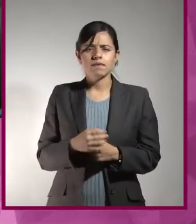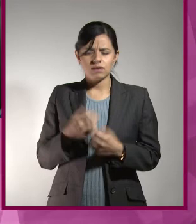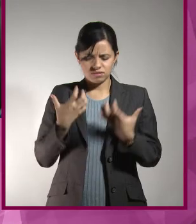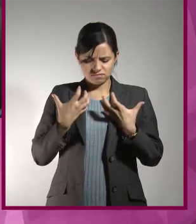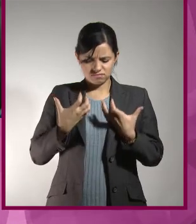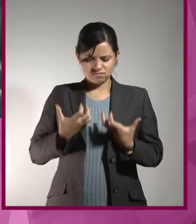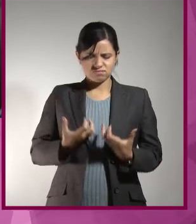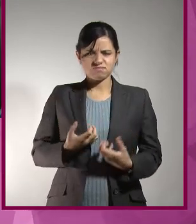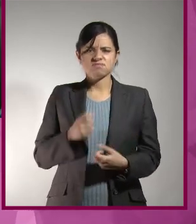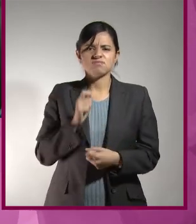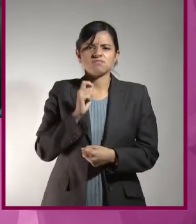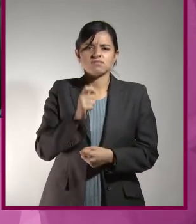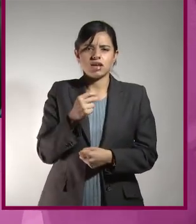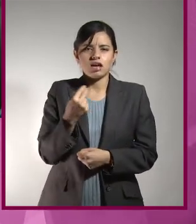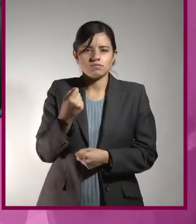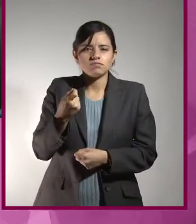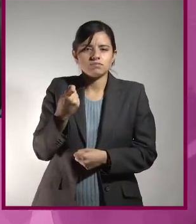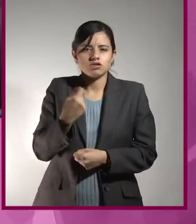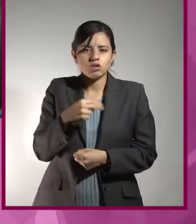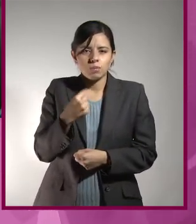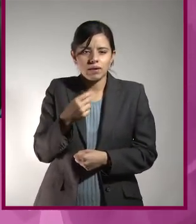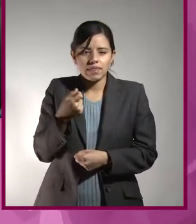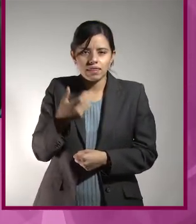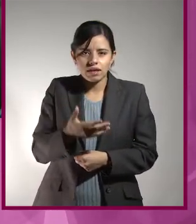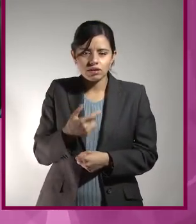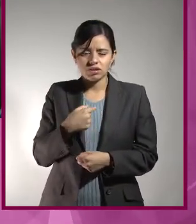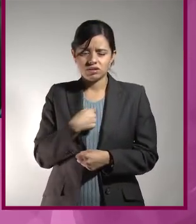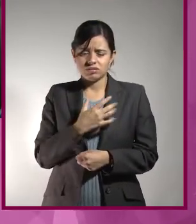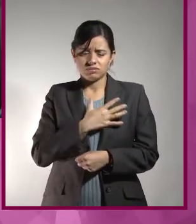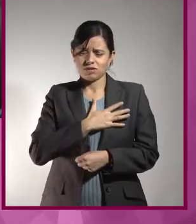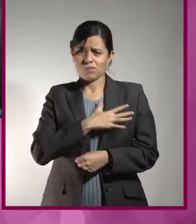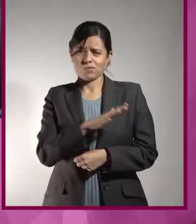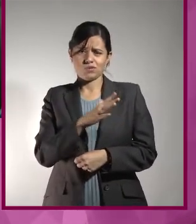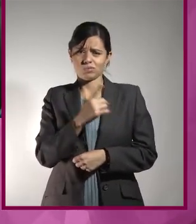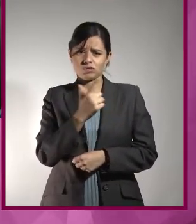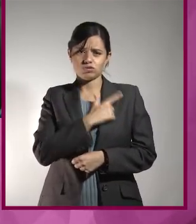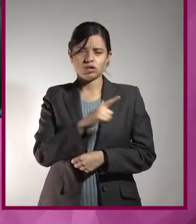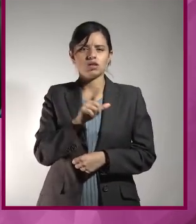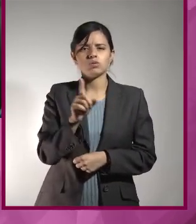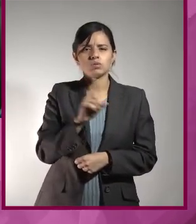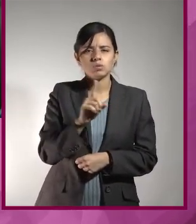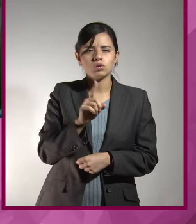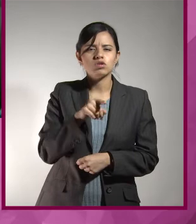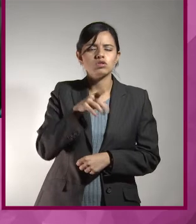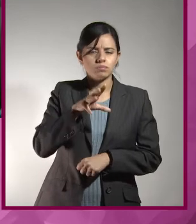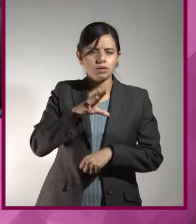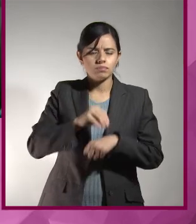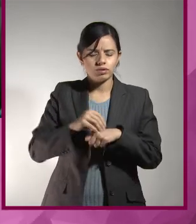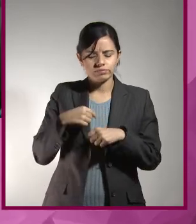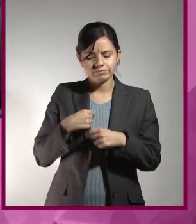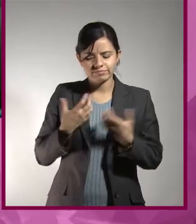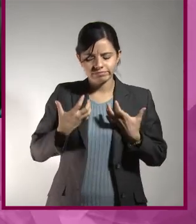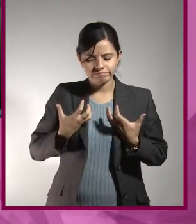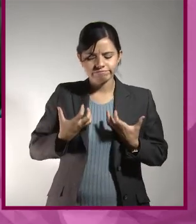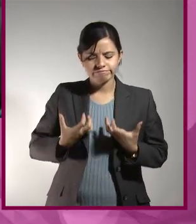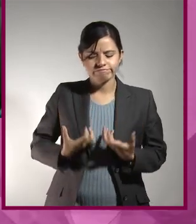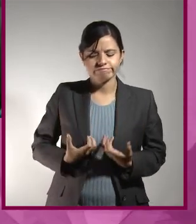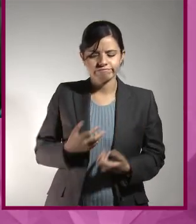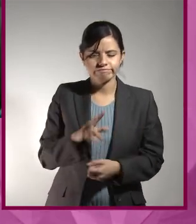nómbralo o abraza esa emoción, no lo rechazas, permítete sentirte